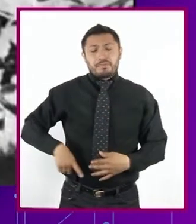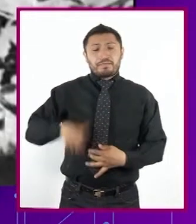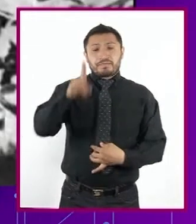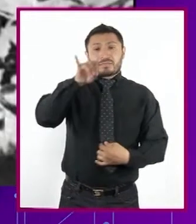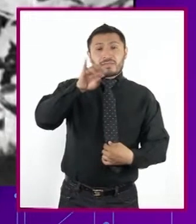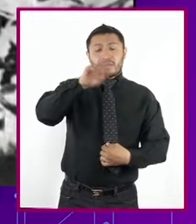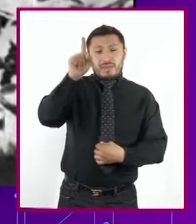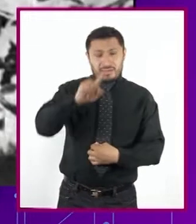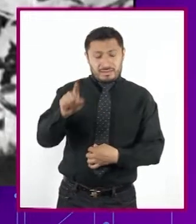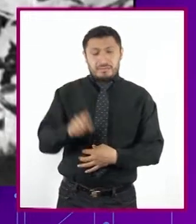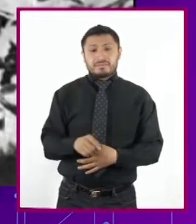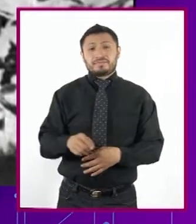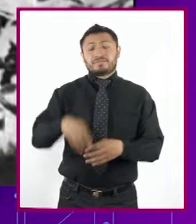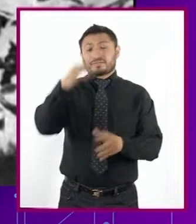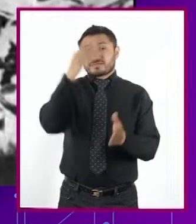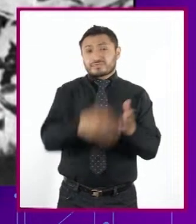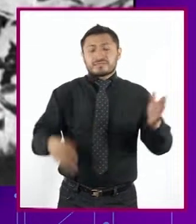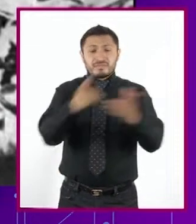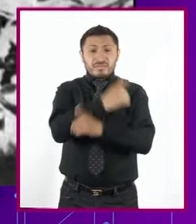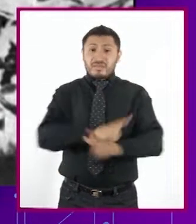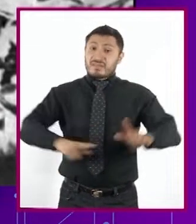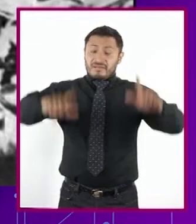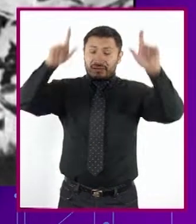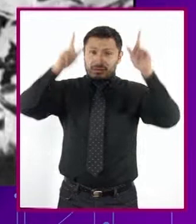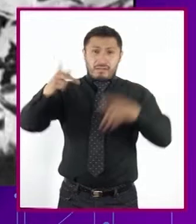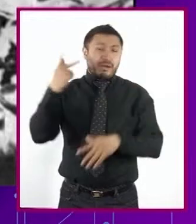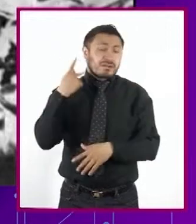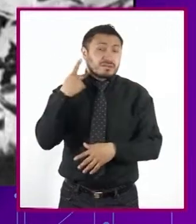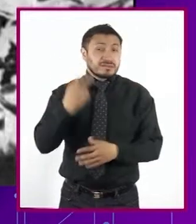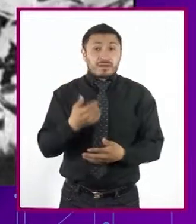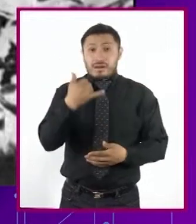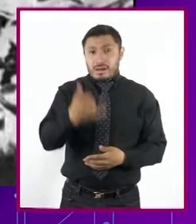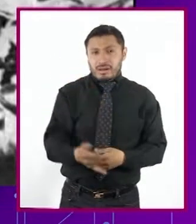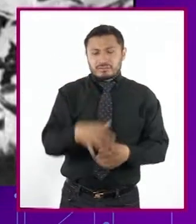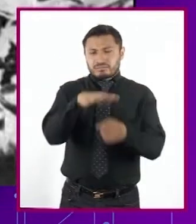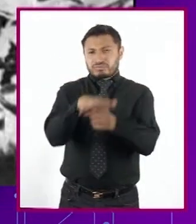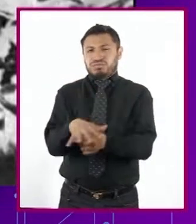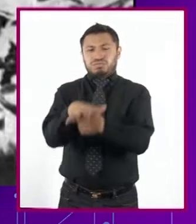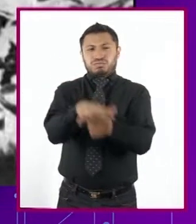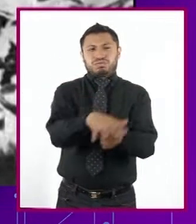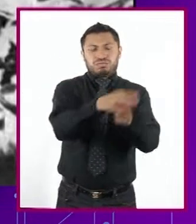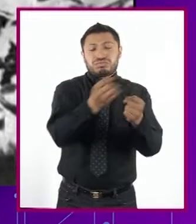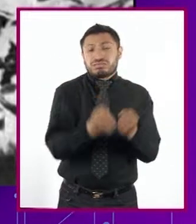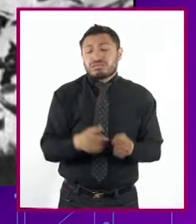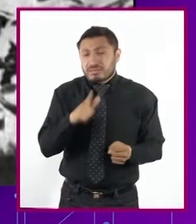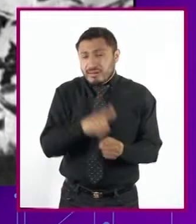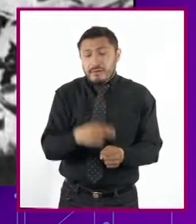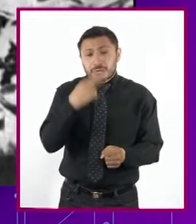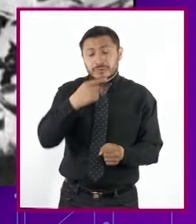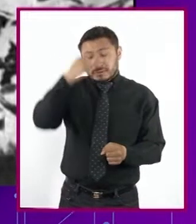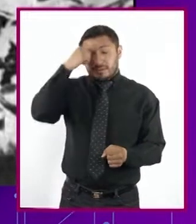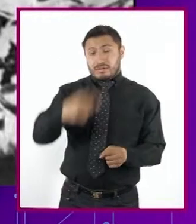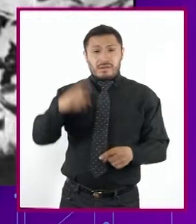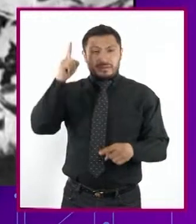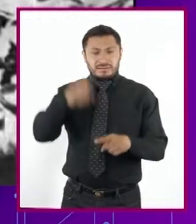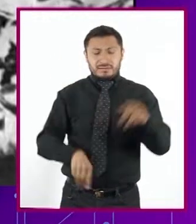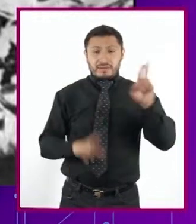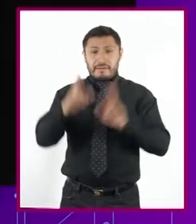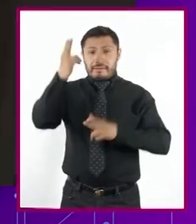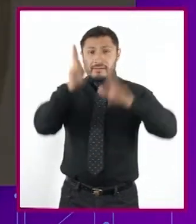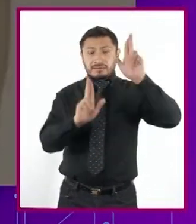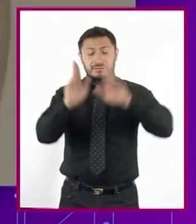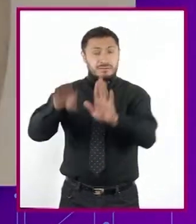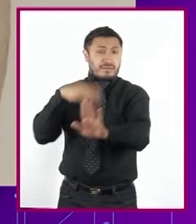Díaz, la falta de libertades políticas y la represión social utilizada para reprimir las huelgas y a